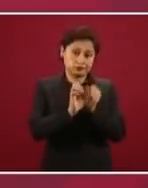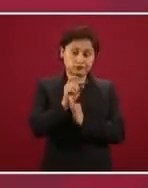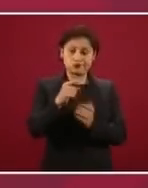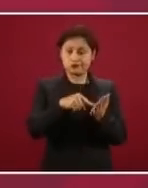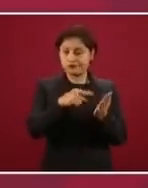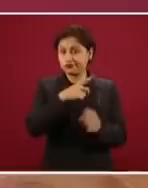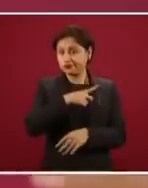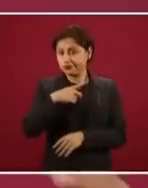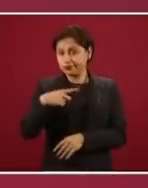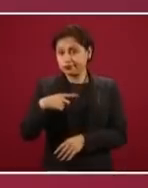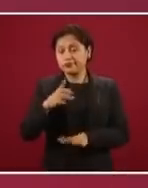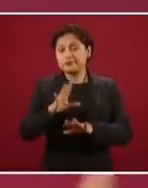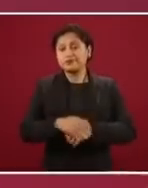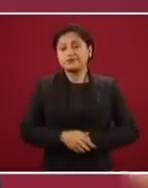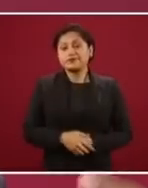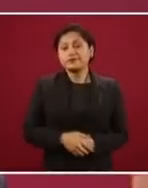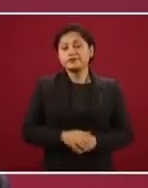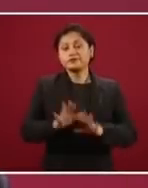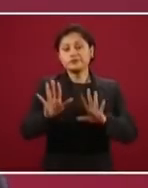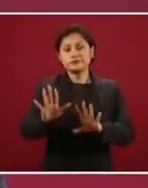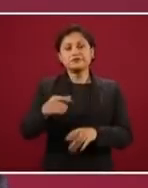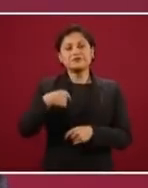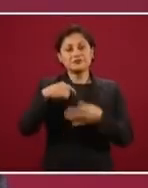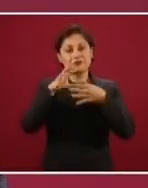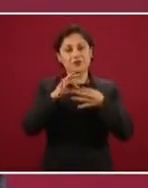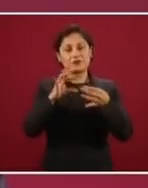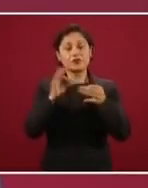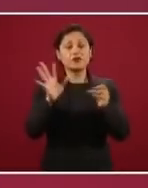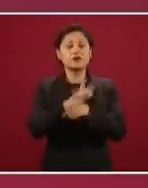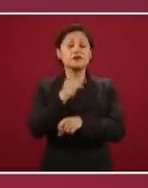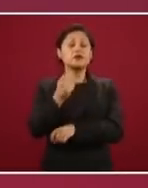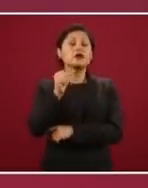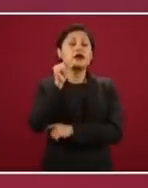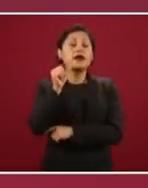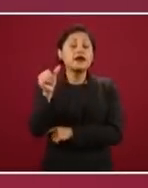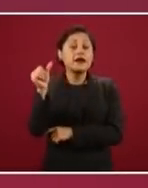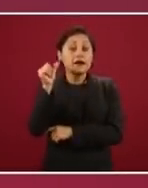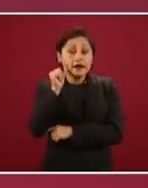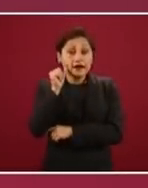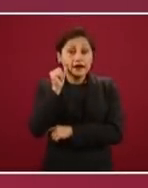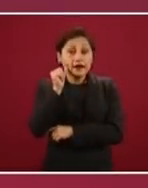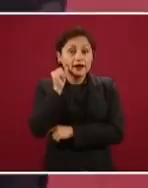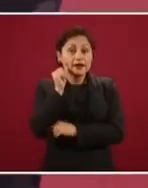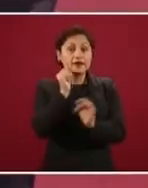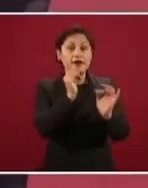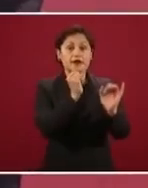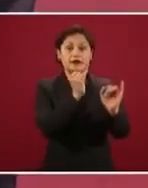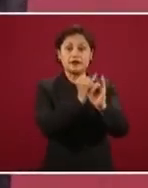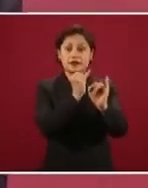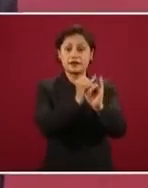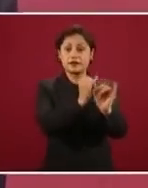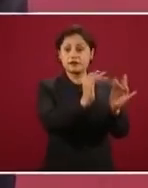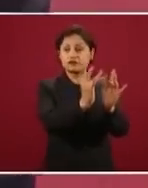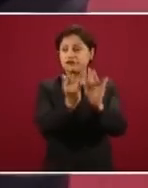mucho las redes sobre esto sí hay que esperarnos